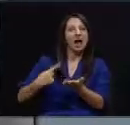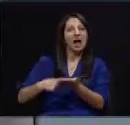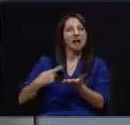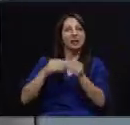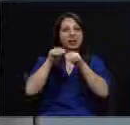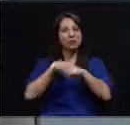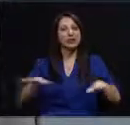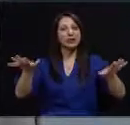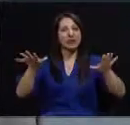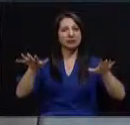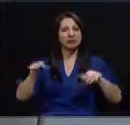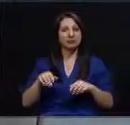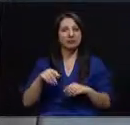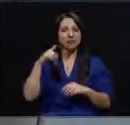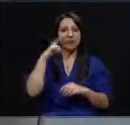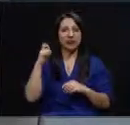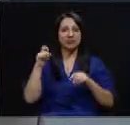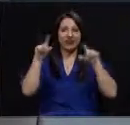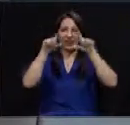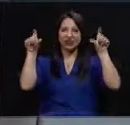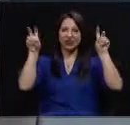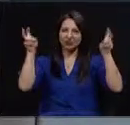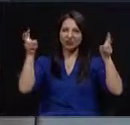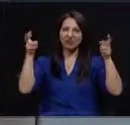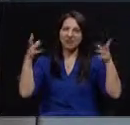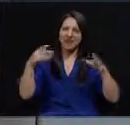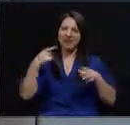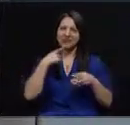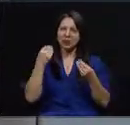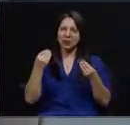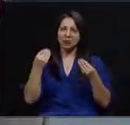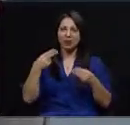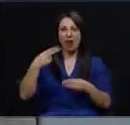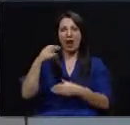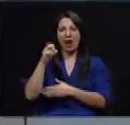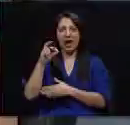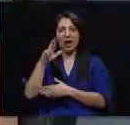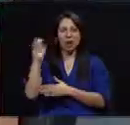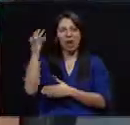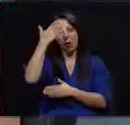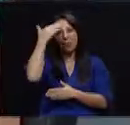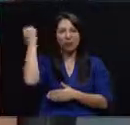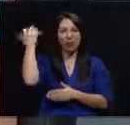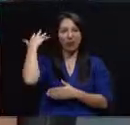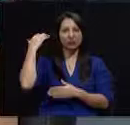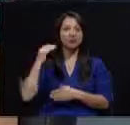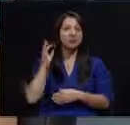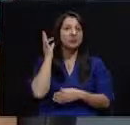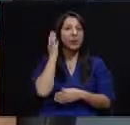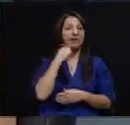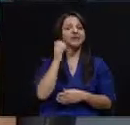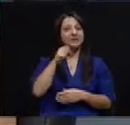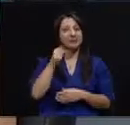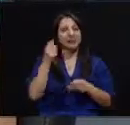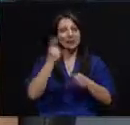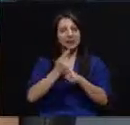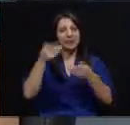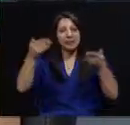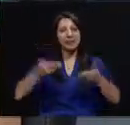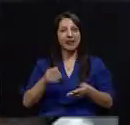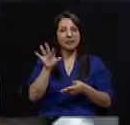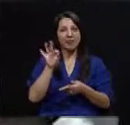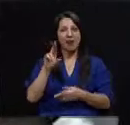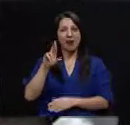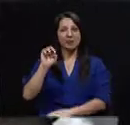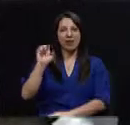difundir, porque el título ya dice mucho, El héroe olvidado. Así es, Roberto. La bienvenida a nuestros invitados, don